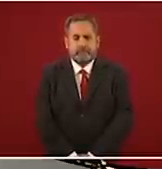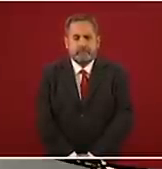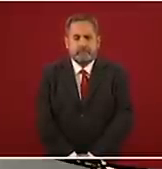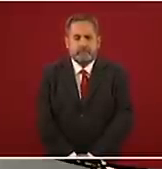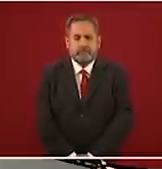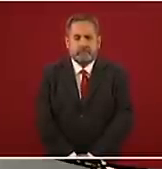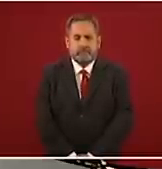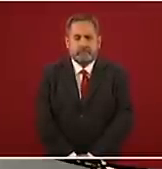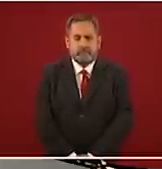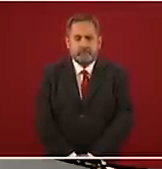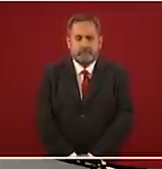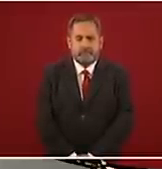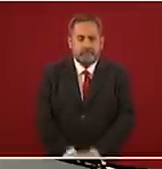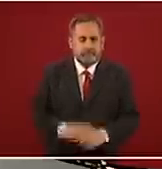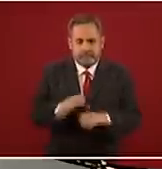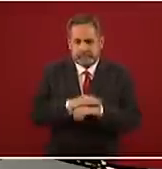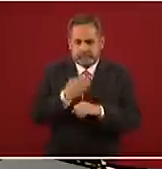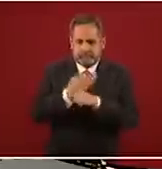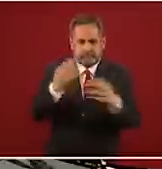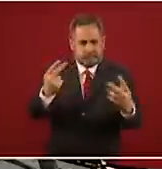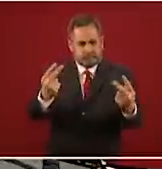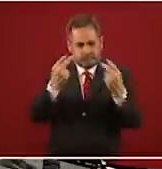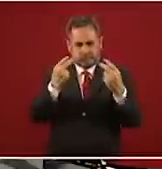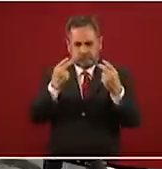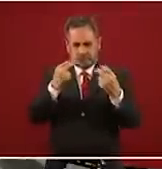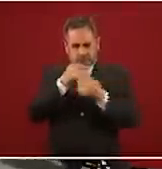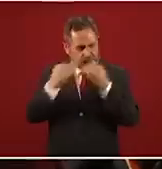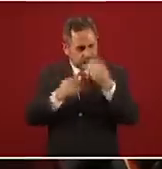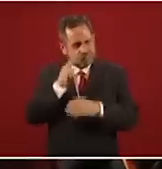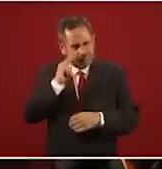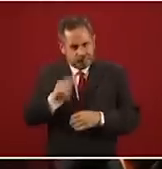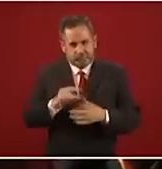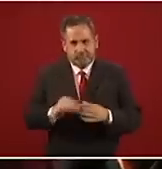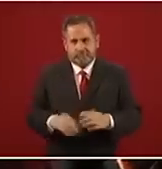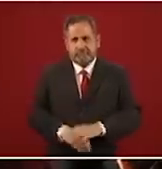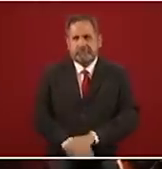Porque aquí nos están viendo a todos, ¿no?